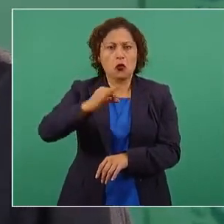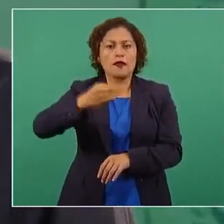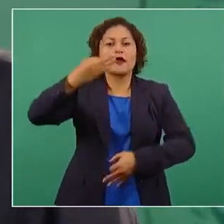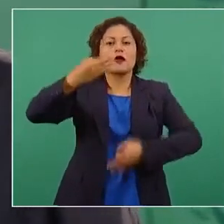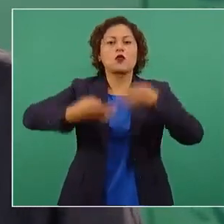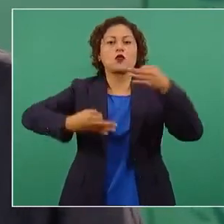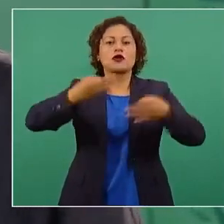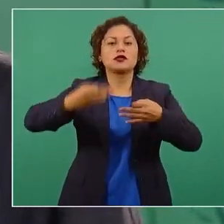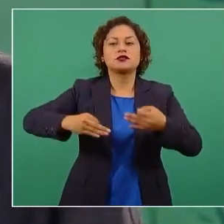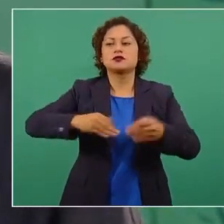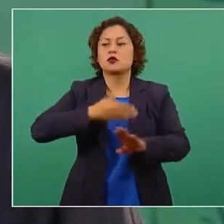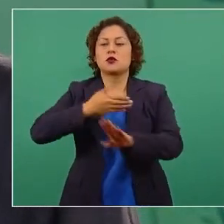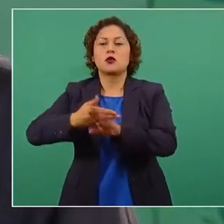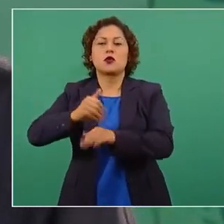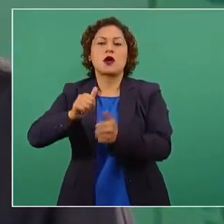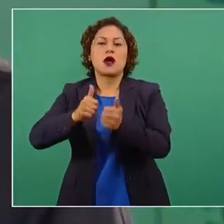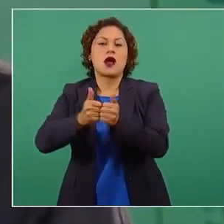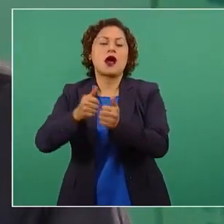yo era